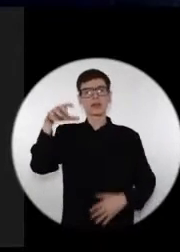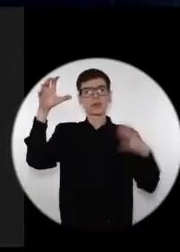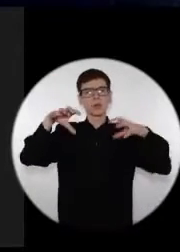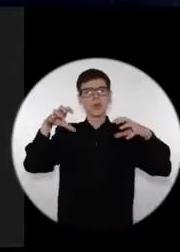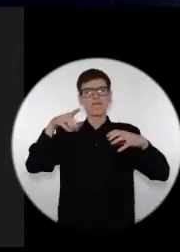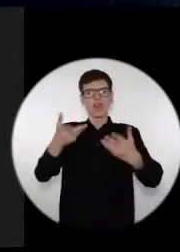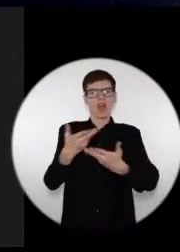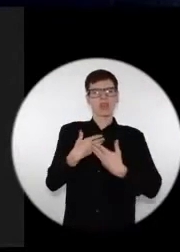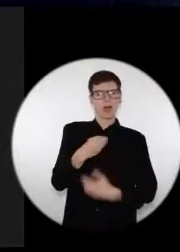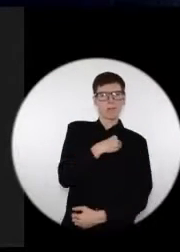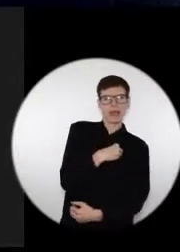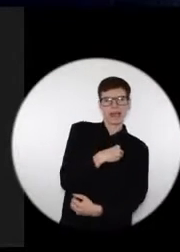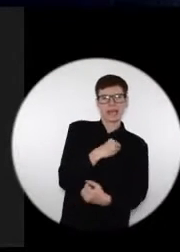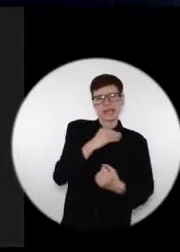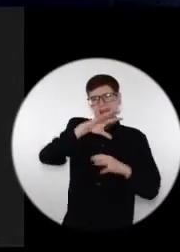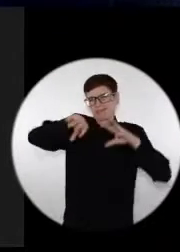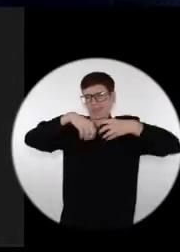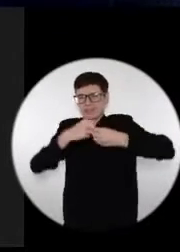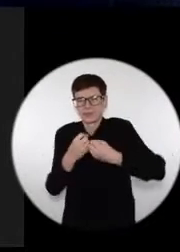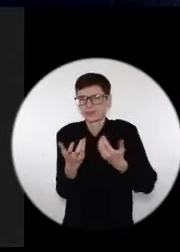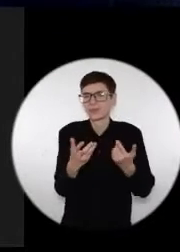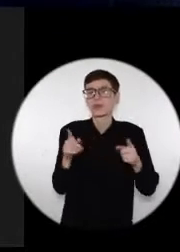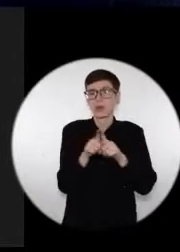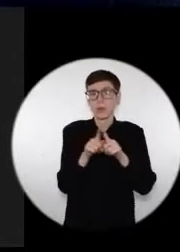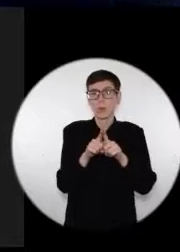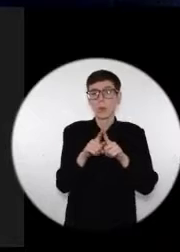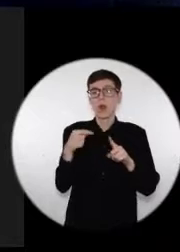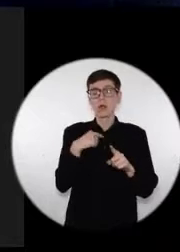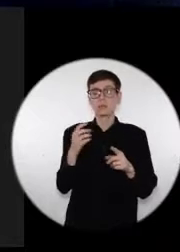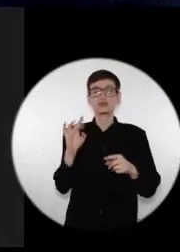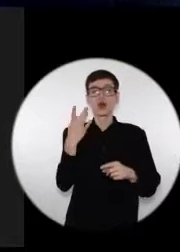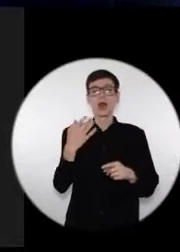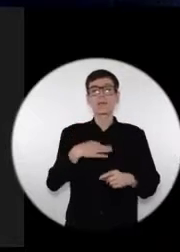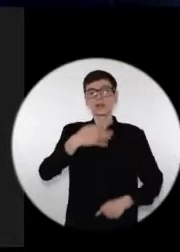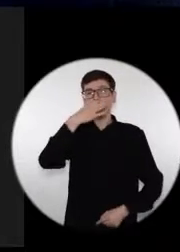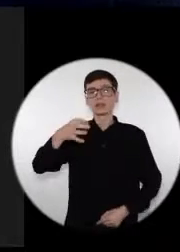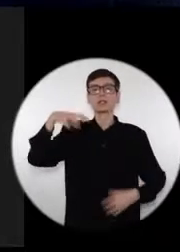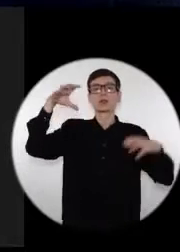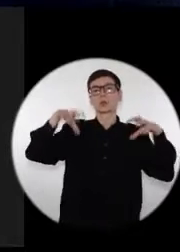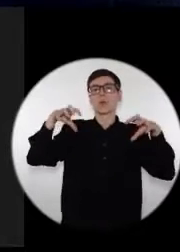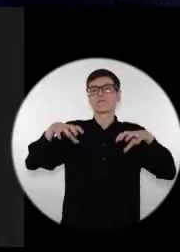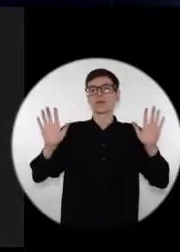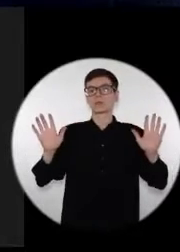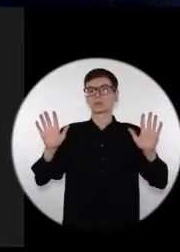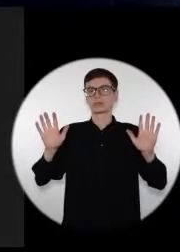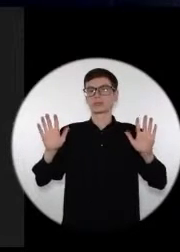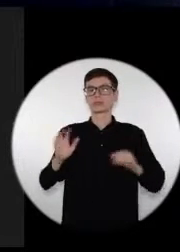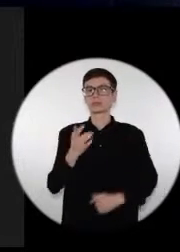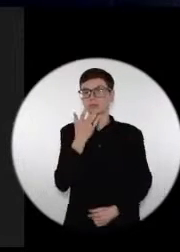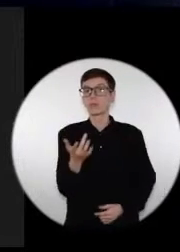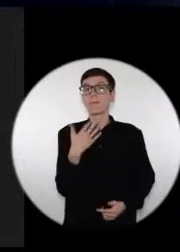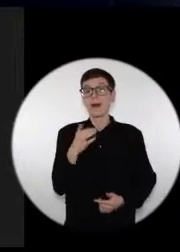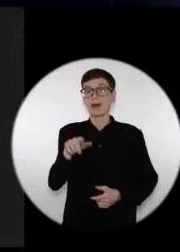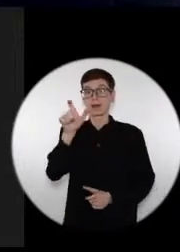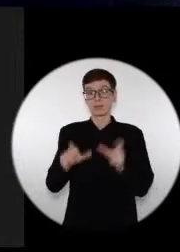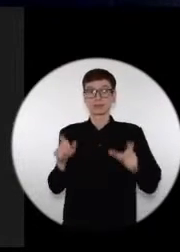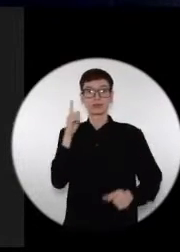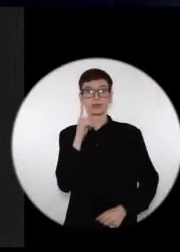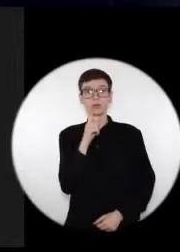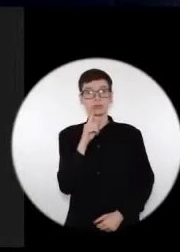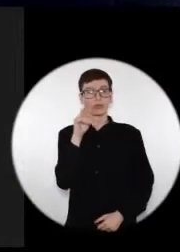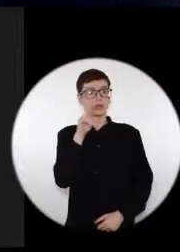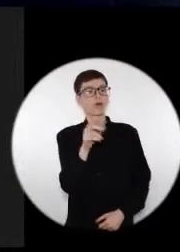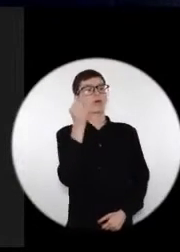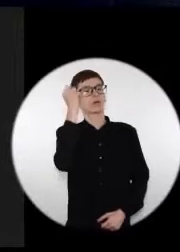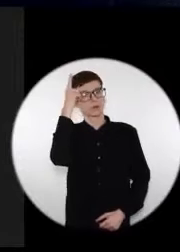quizás la lluvia te trae caos y pena era no demostrar lo que nos sucede con esa lluvia sino que simplemente hacer la lluvia para